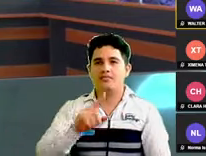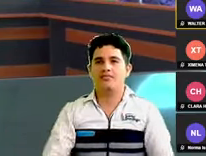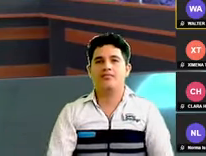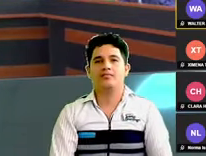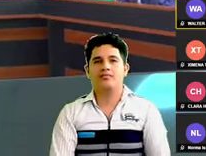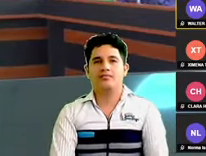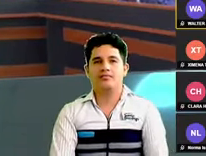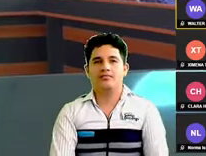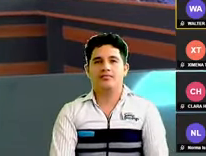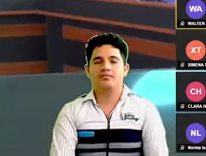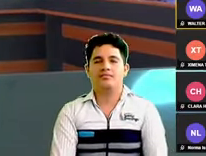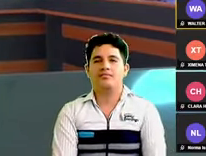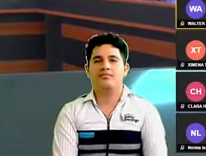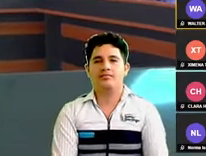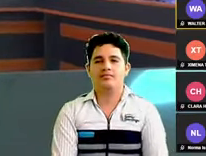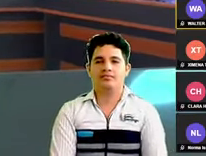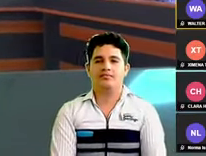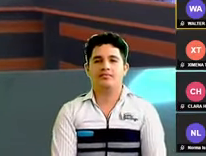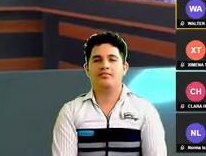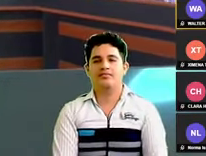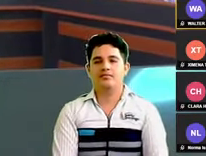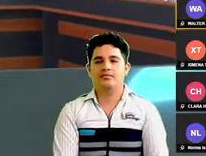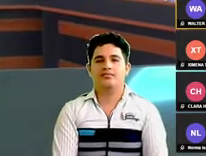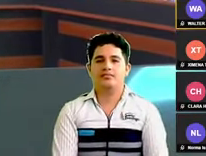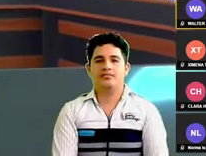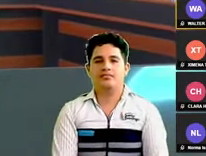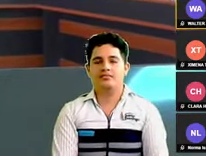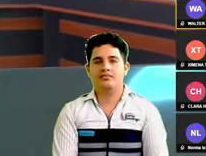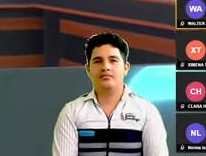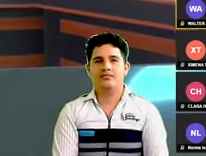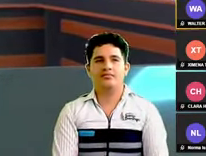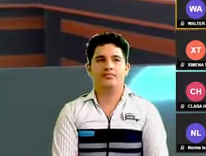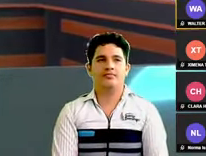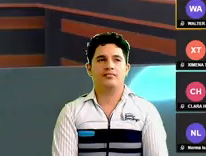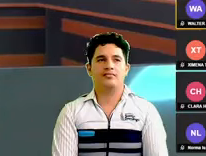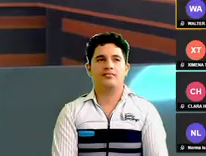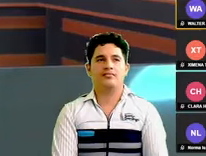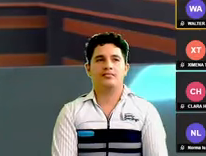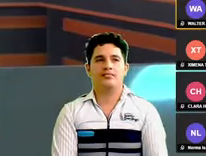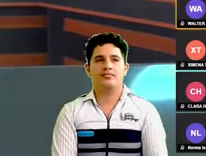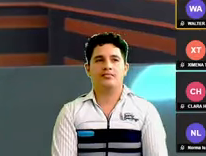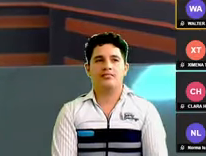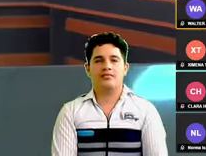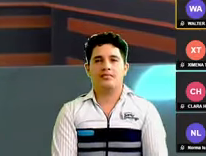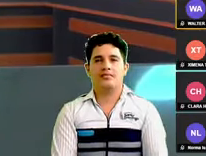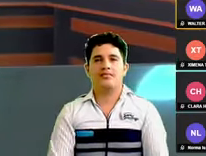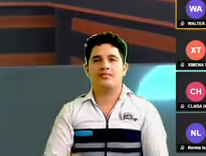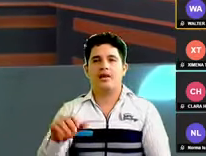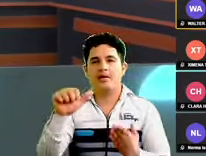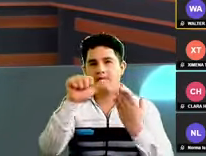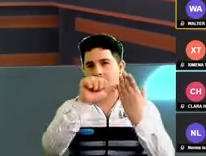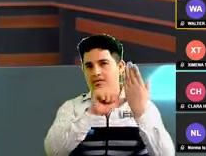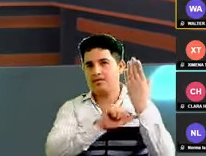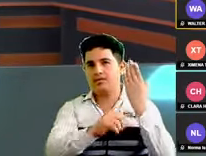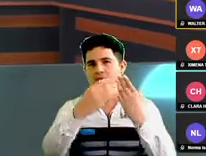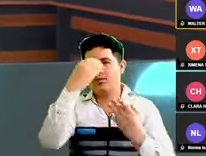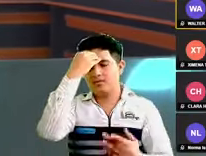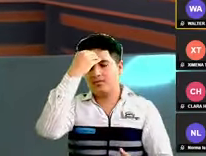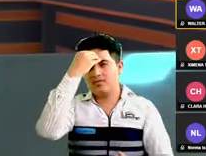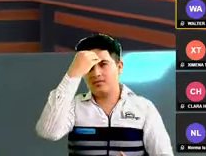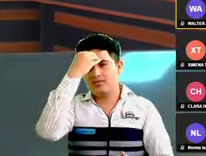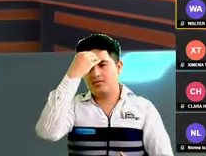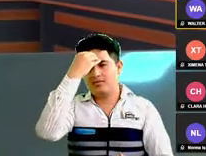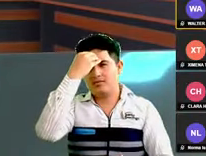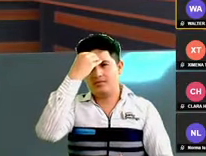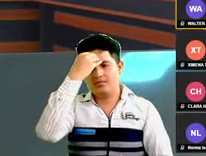20-23201-2021-02644 que se sustancia en la unidad judicial de familia, mujer, niñez y adolescencias y adolescentes